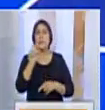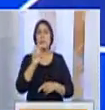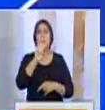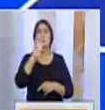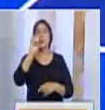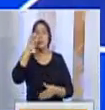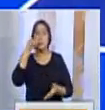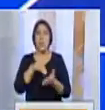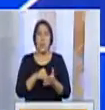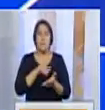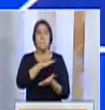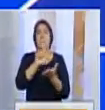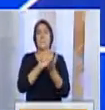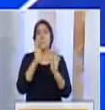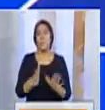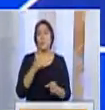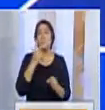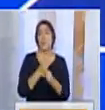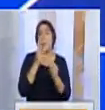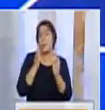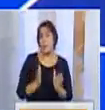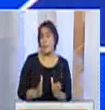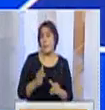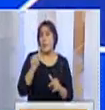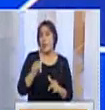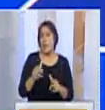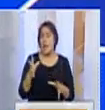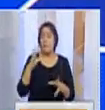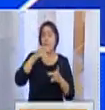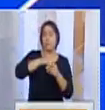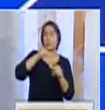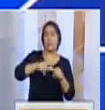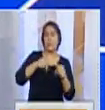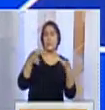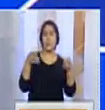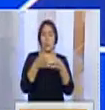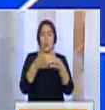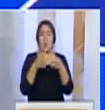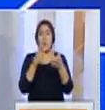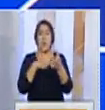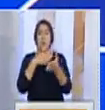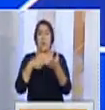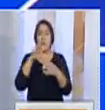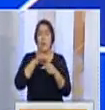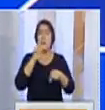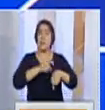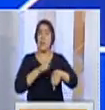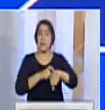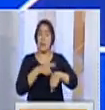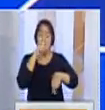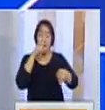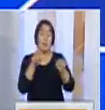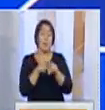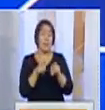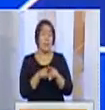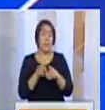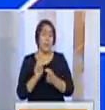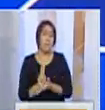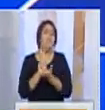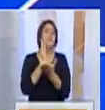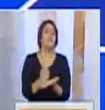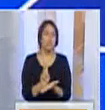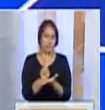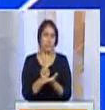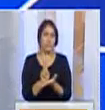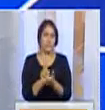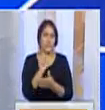ciudadanos guatemaltecos que están conformando los órganos electorales temporales y también son parte del voluntariado.